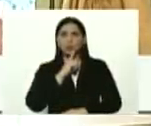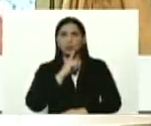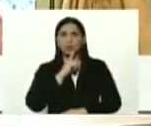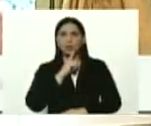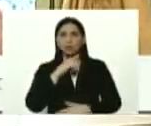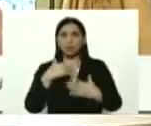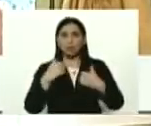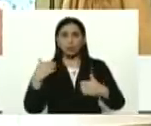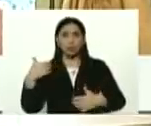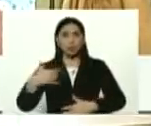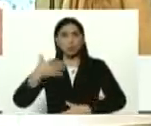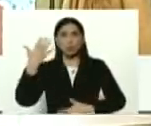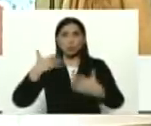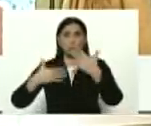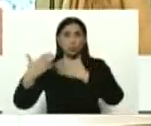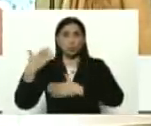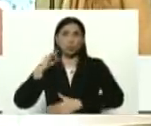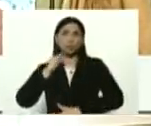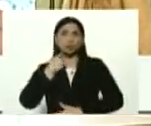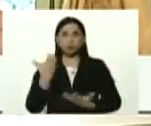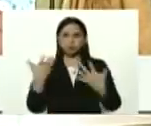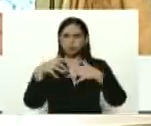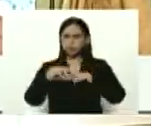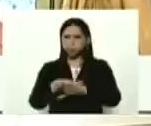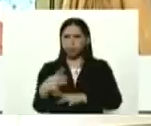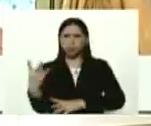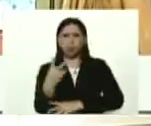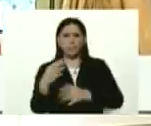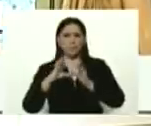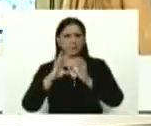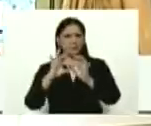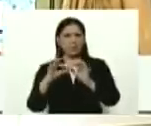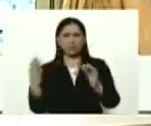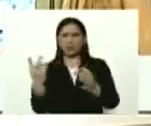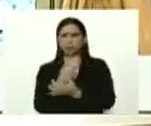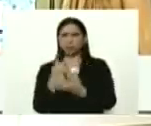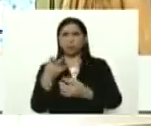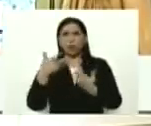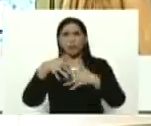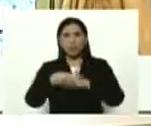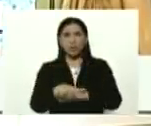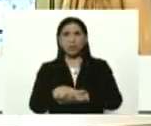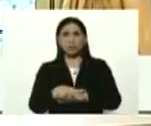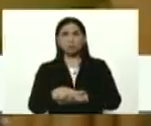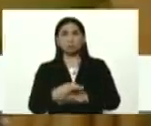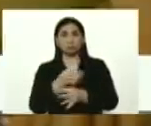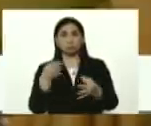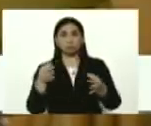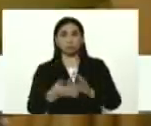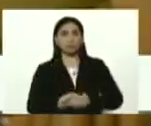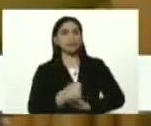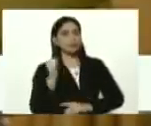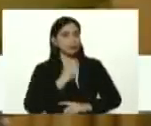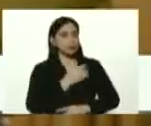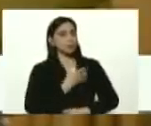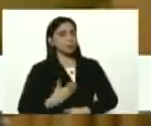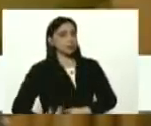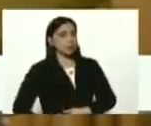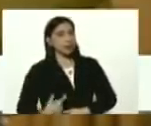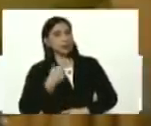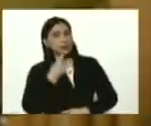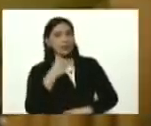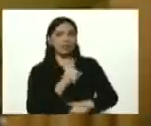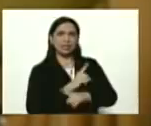salud ancestral. Van combinaditas las dos, perfectamente combinadas. Correcto, Marjorie. Así es, presidente.